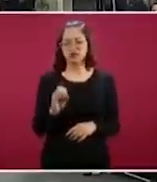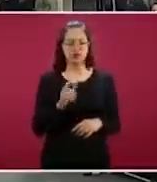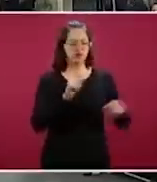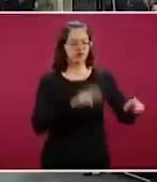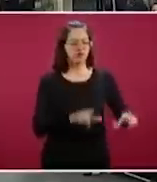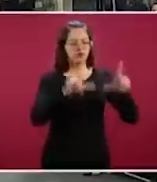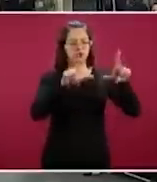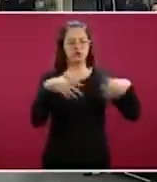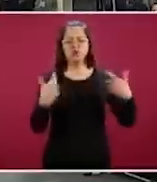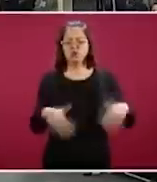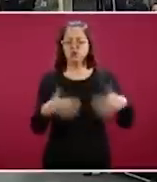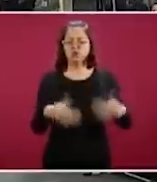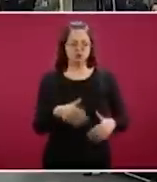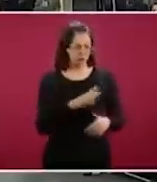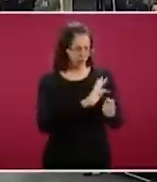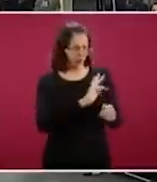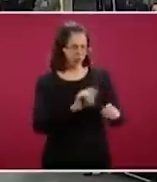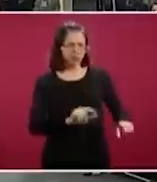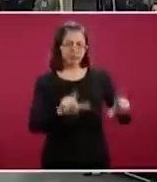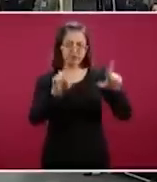Ayuda a esto.